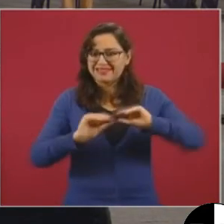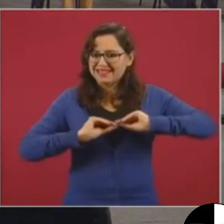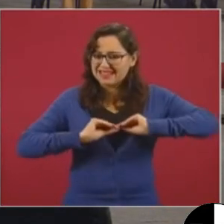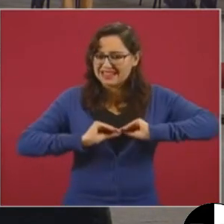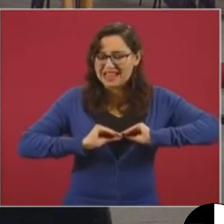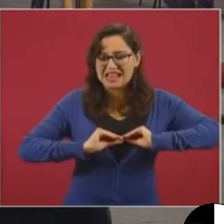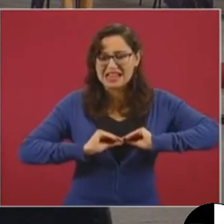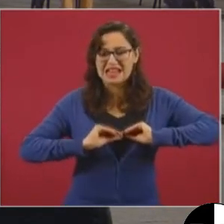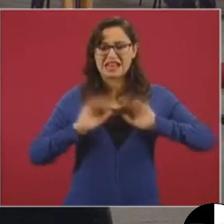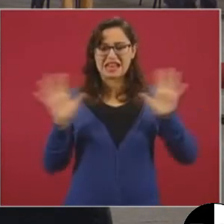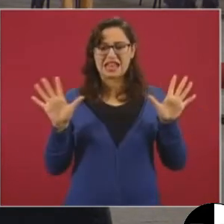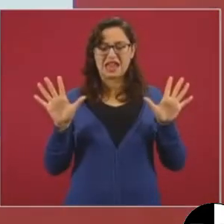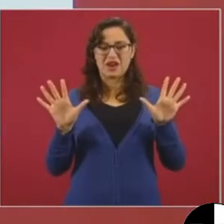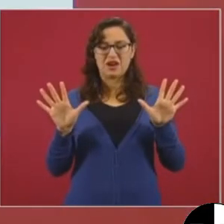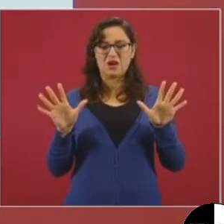fehaciente